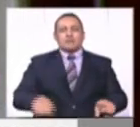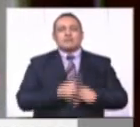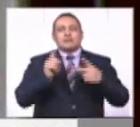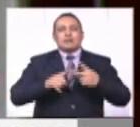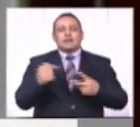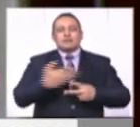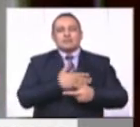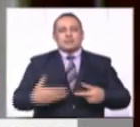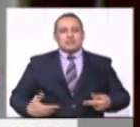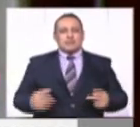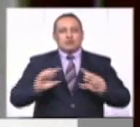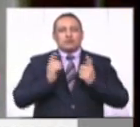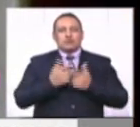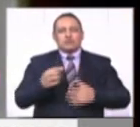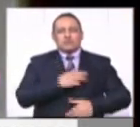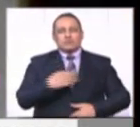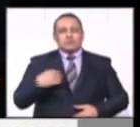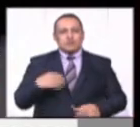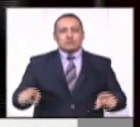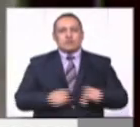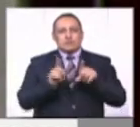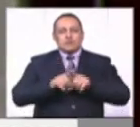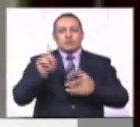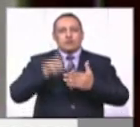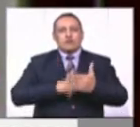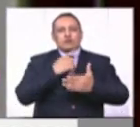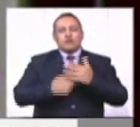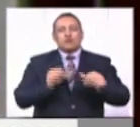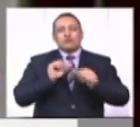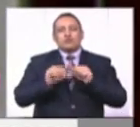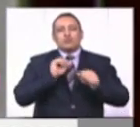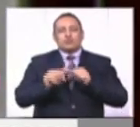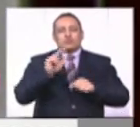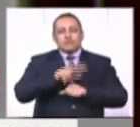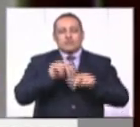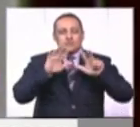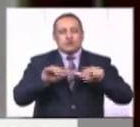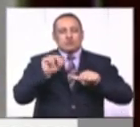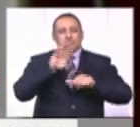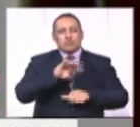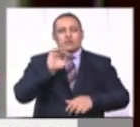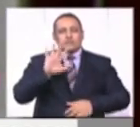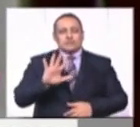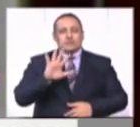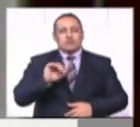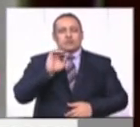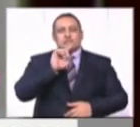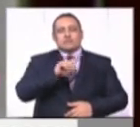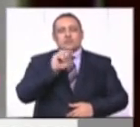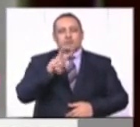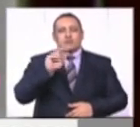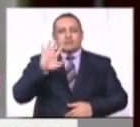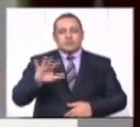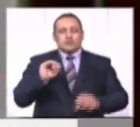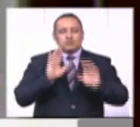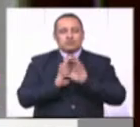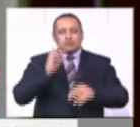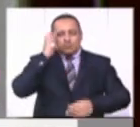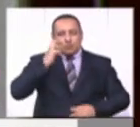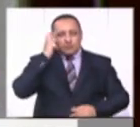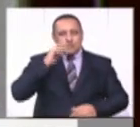expresidente del Consejo de ministros por infracción a los artículos 38 45 y 125 de la